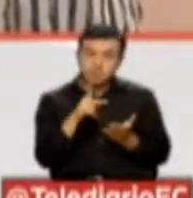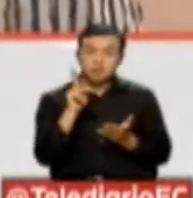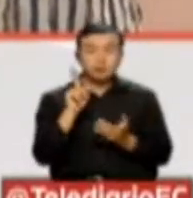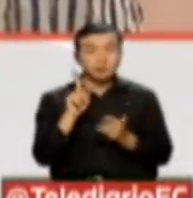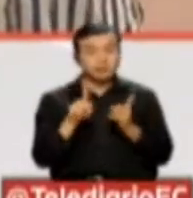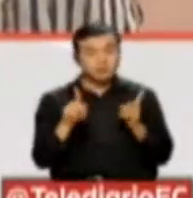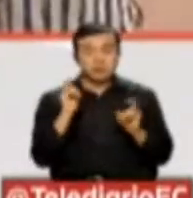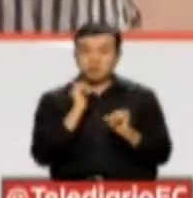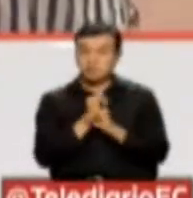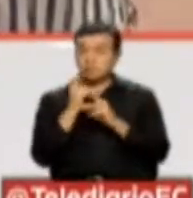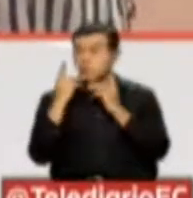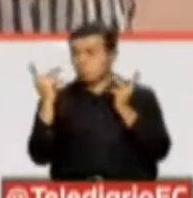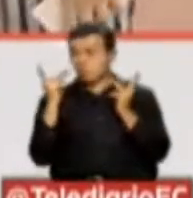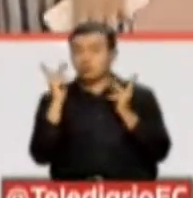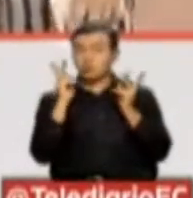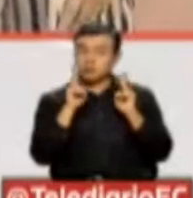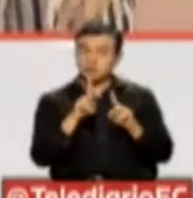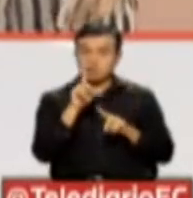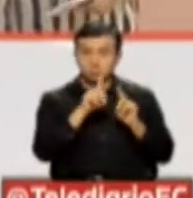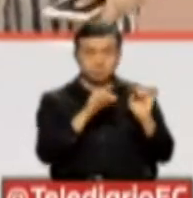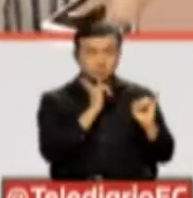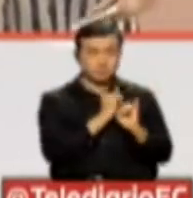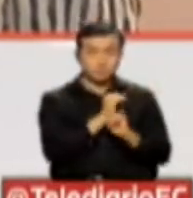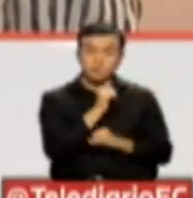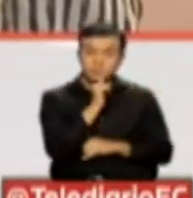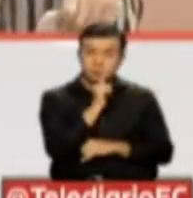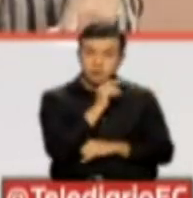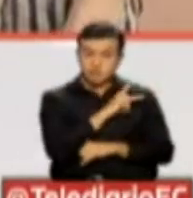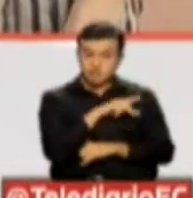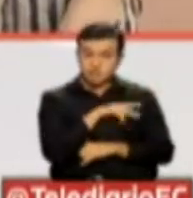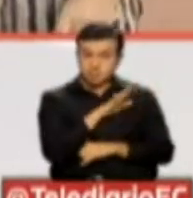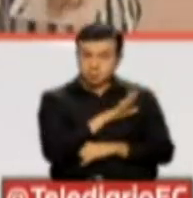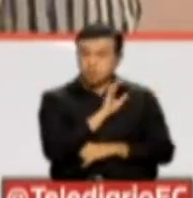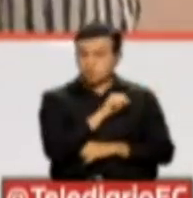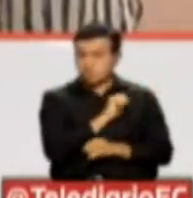oferta pública, pero también hay oferta privada que se está sumando a esta